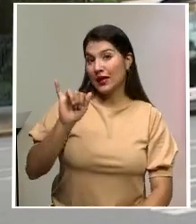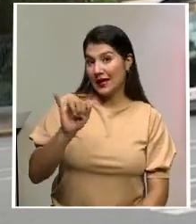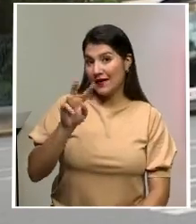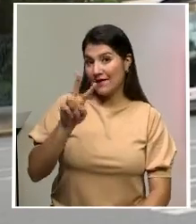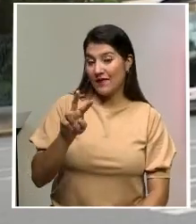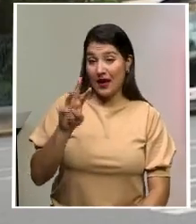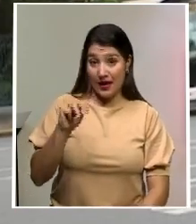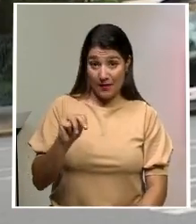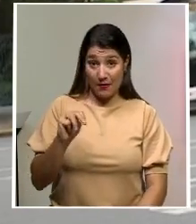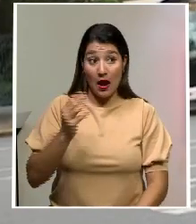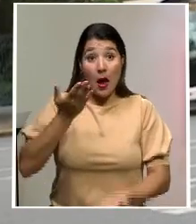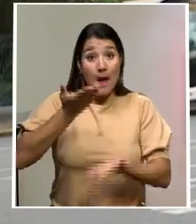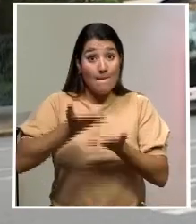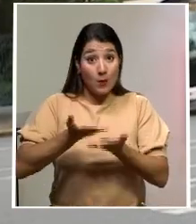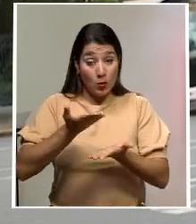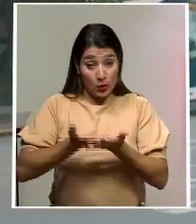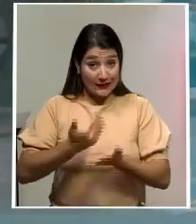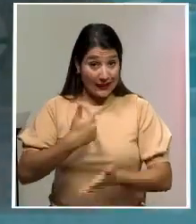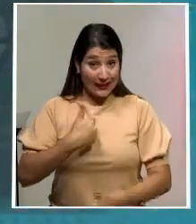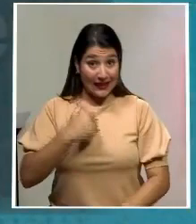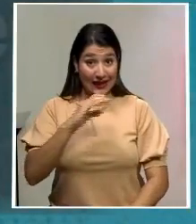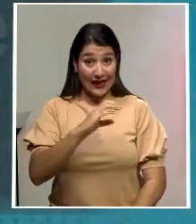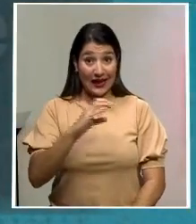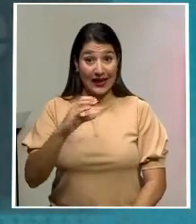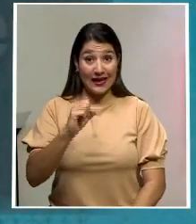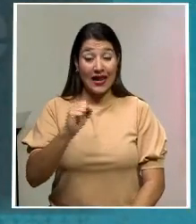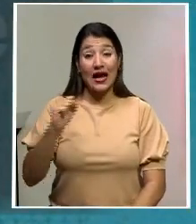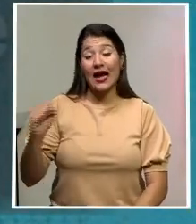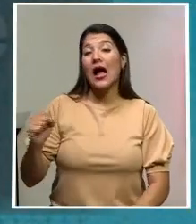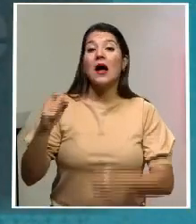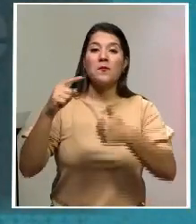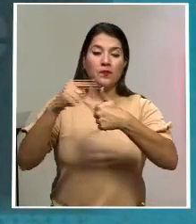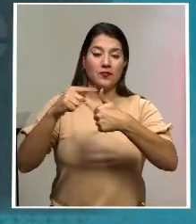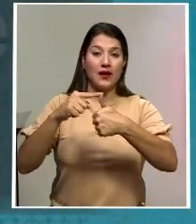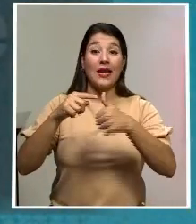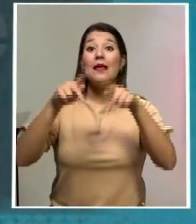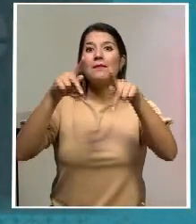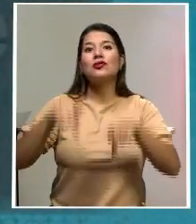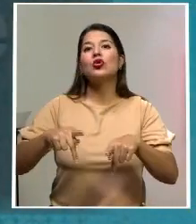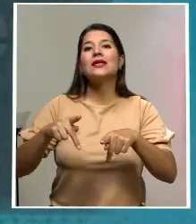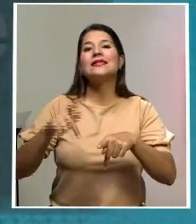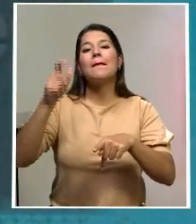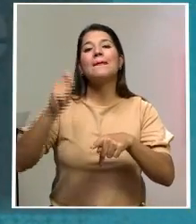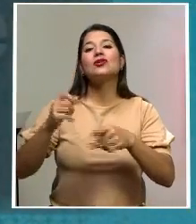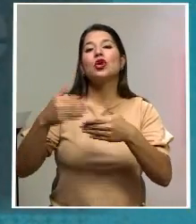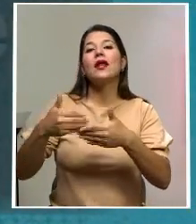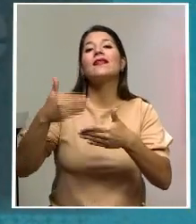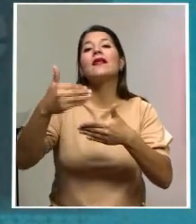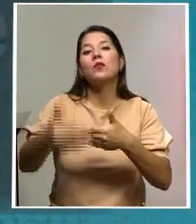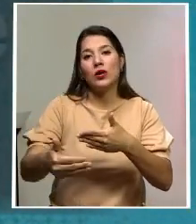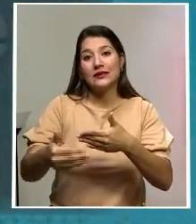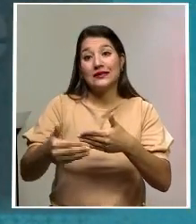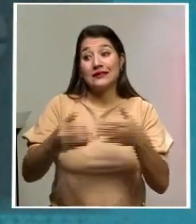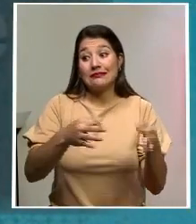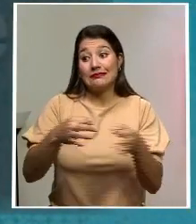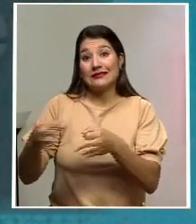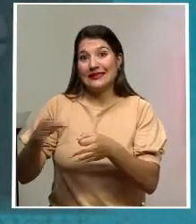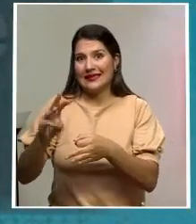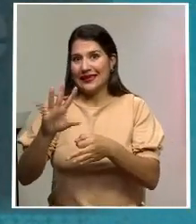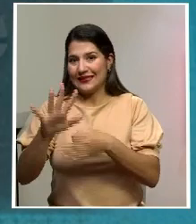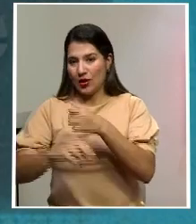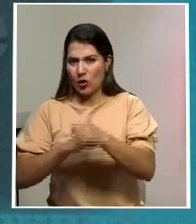las propuestas que contempla la Caja es aumentar la edad de jubilación a los 65 años. Recordemos que actualmente se mantiene